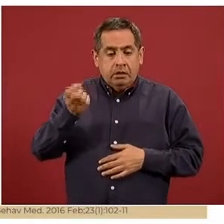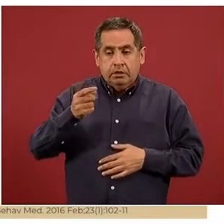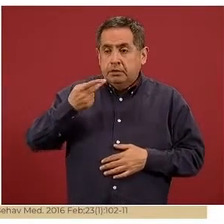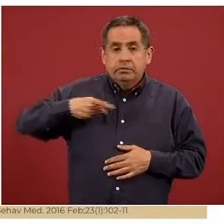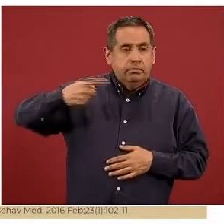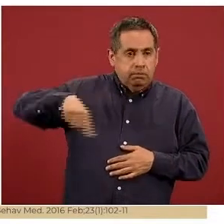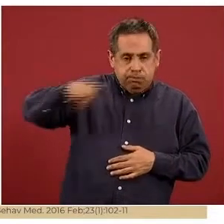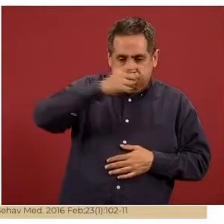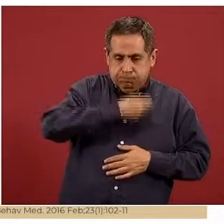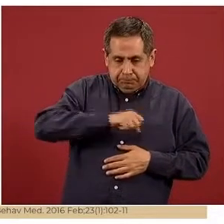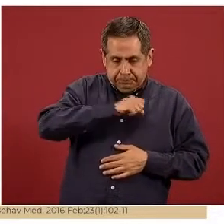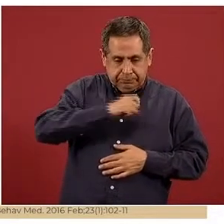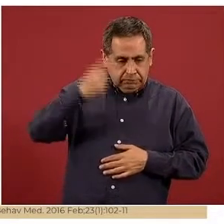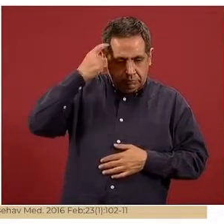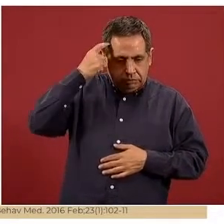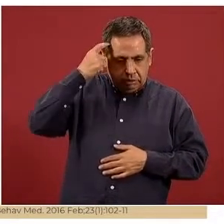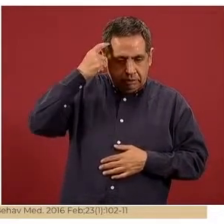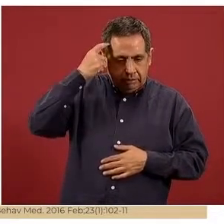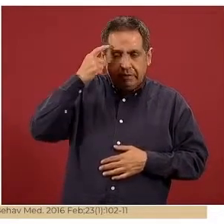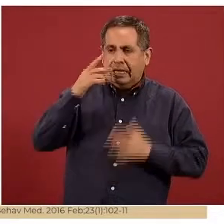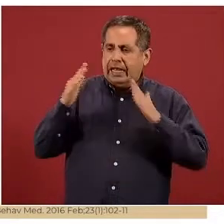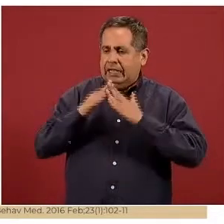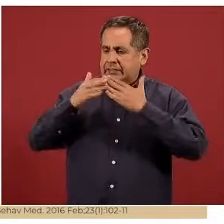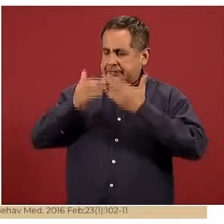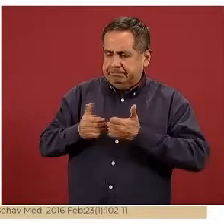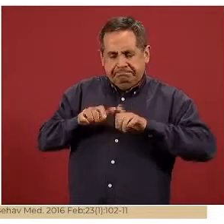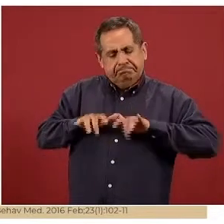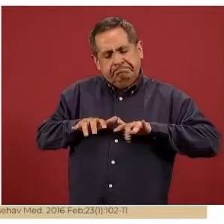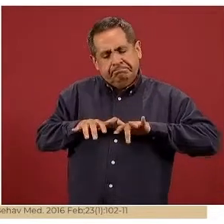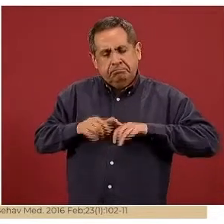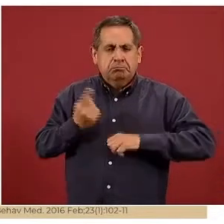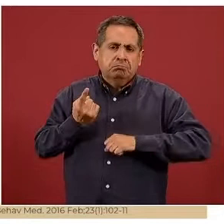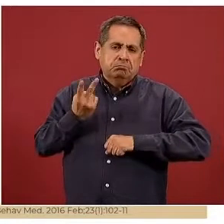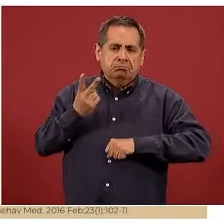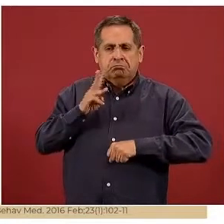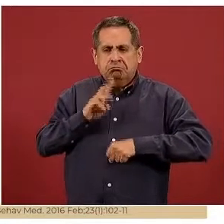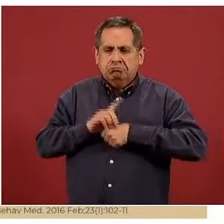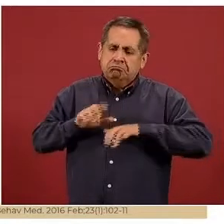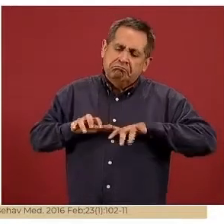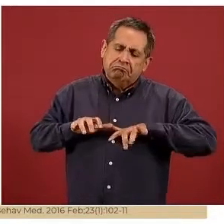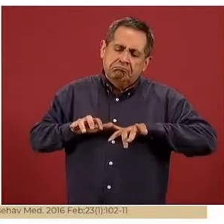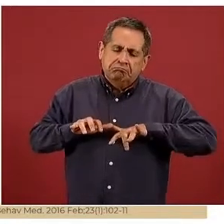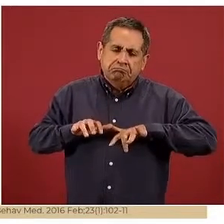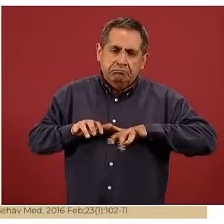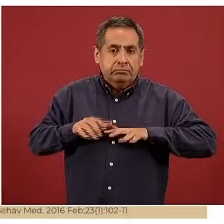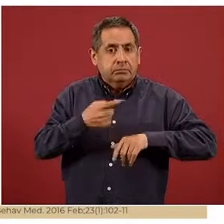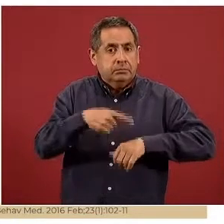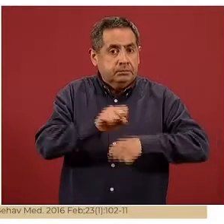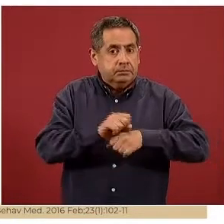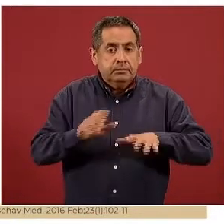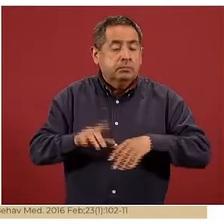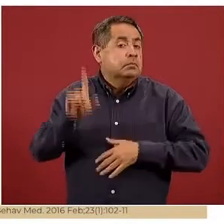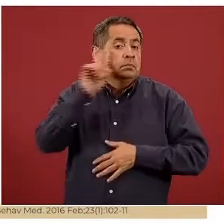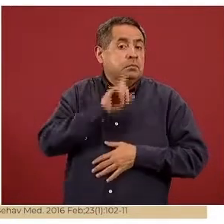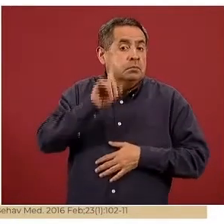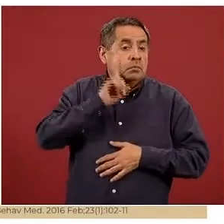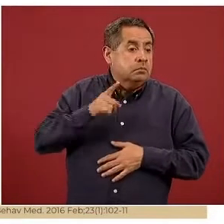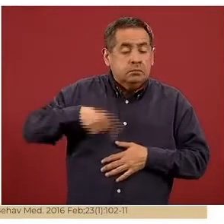de las personas cuando llegaban a trabajar a distancia 1 o 2 días a la semana. En especial en las